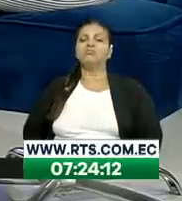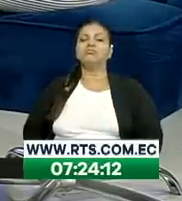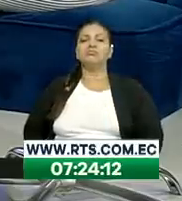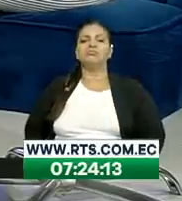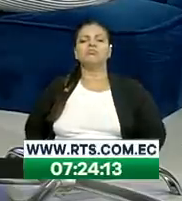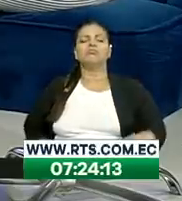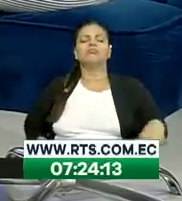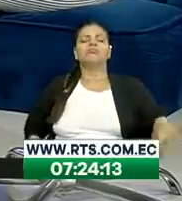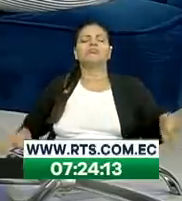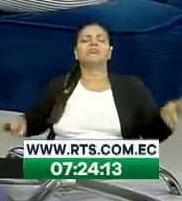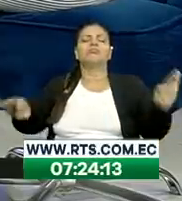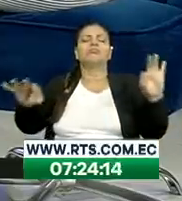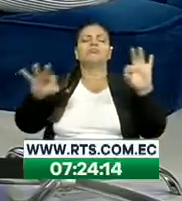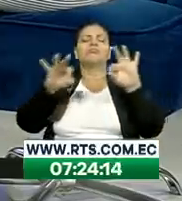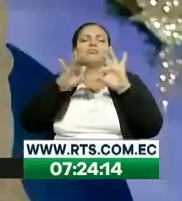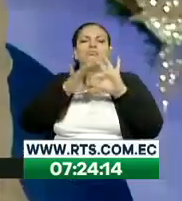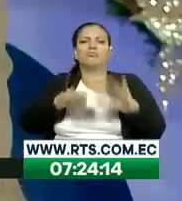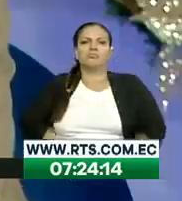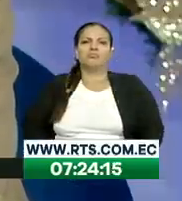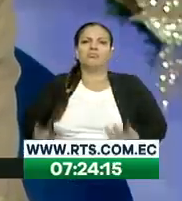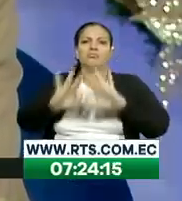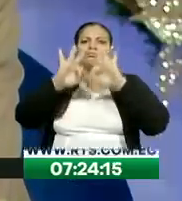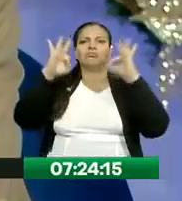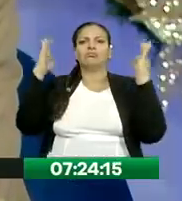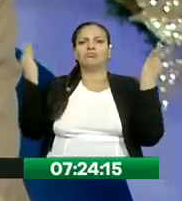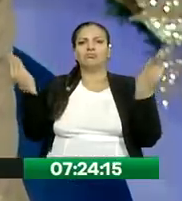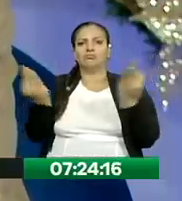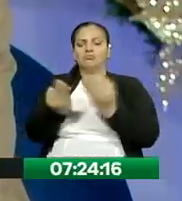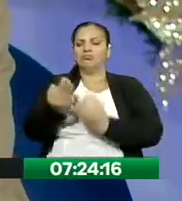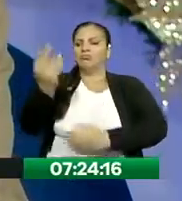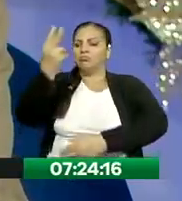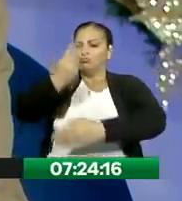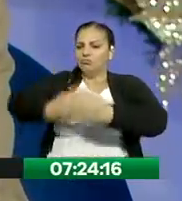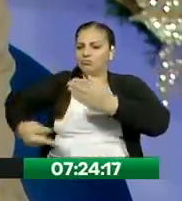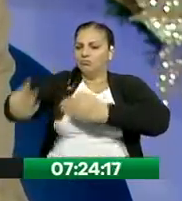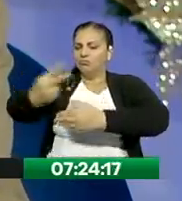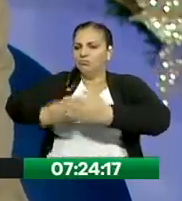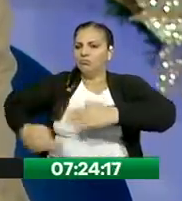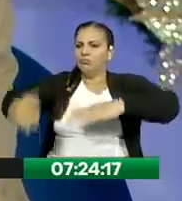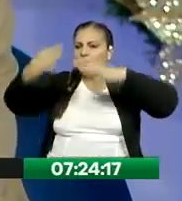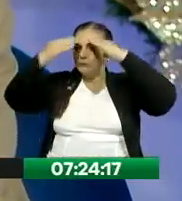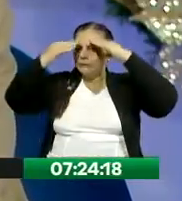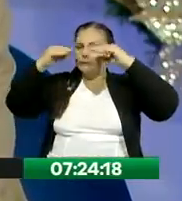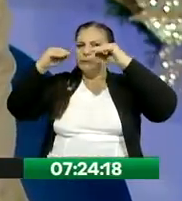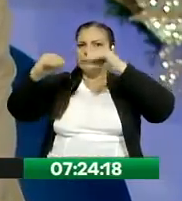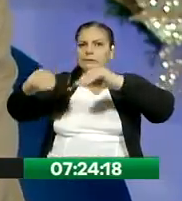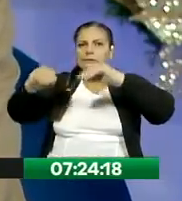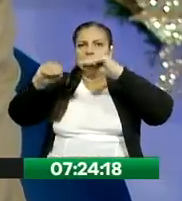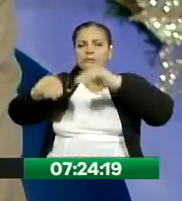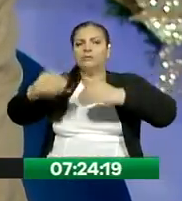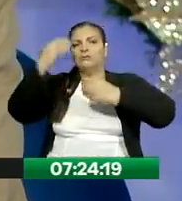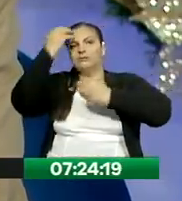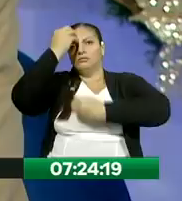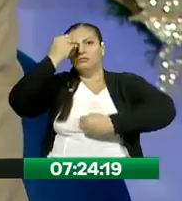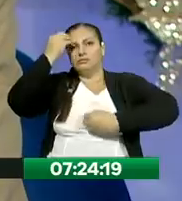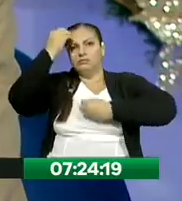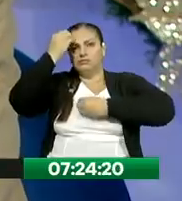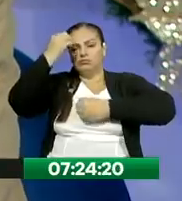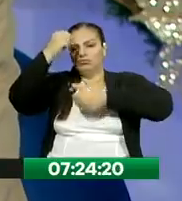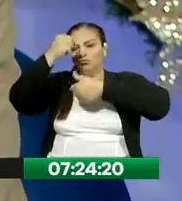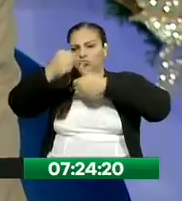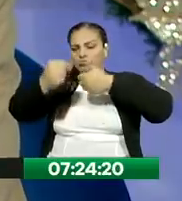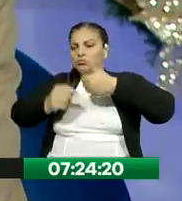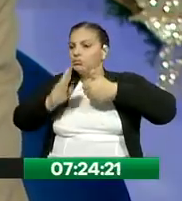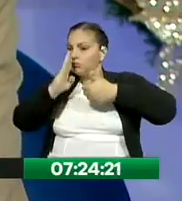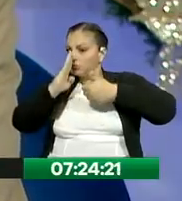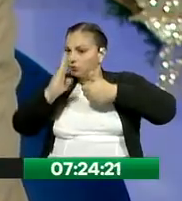hogar, en la familia, con la generación de los padres, o en general de los miembros de la familia,